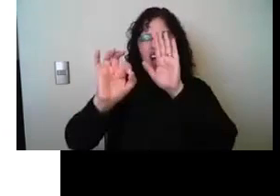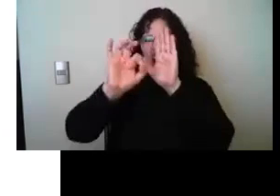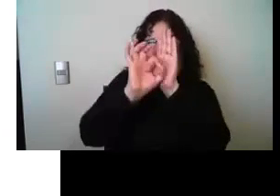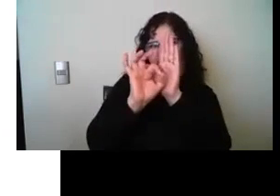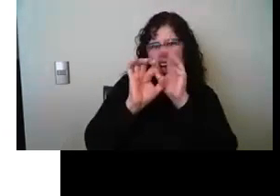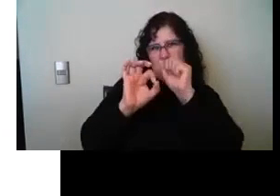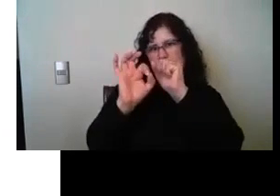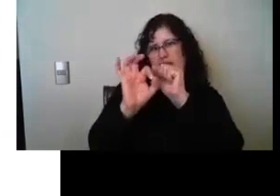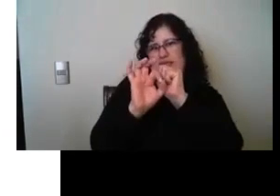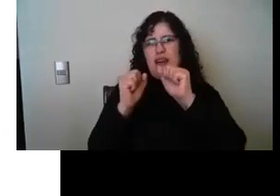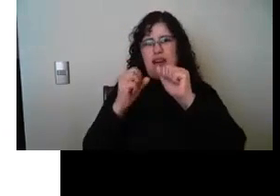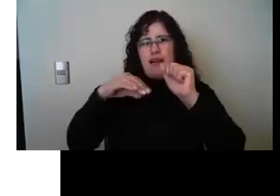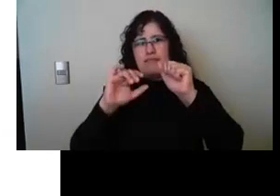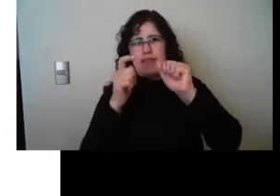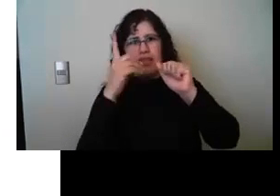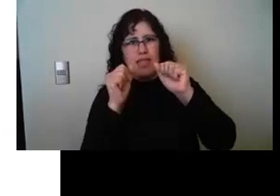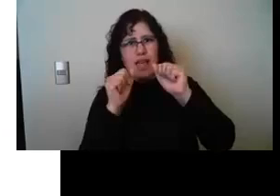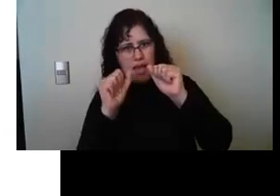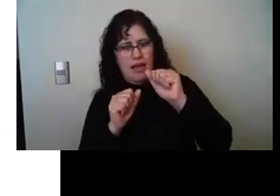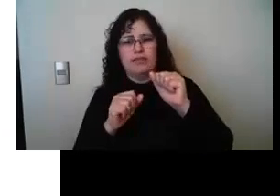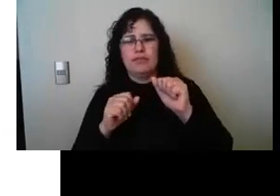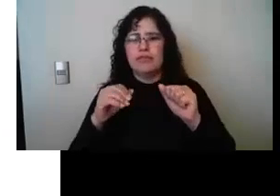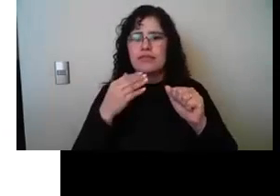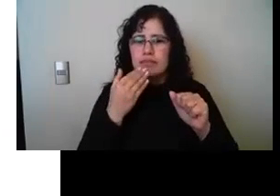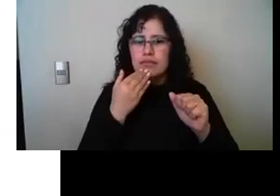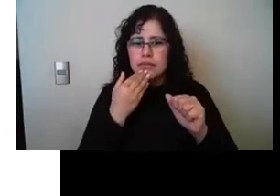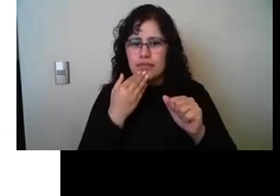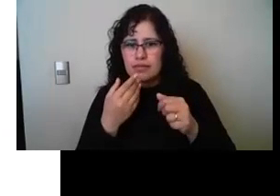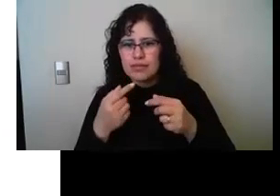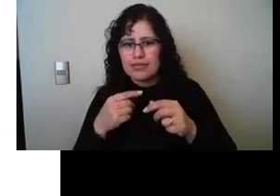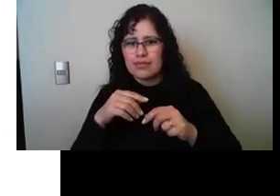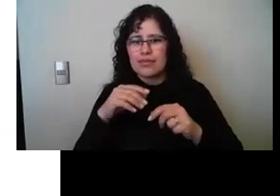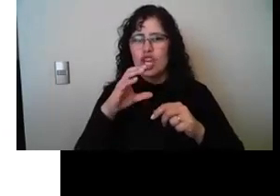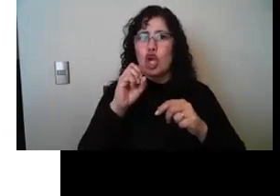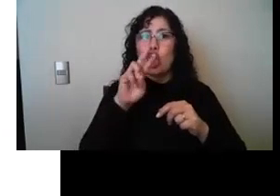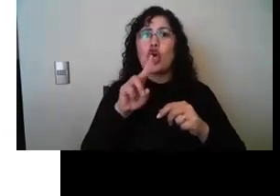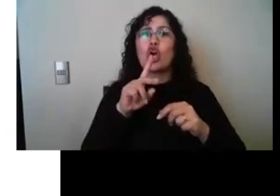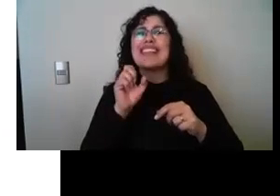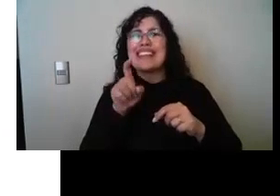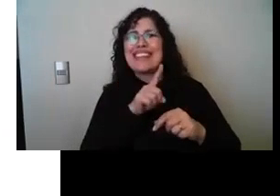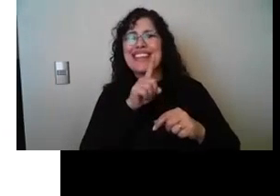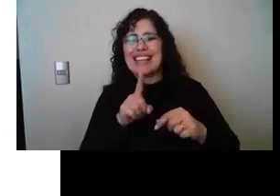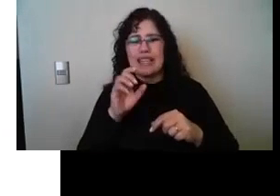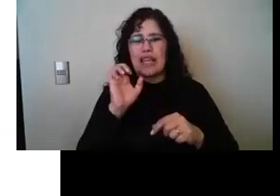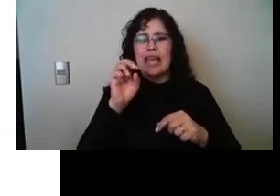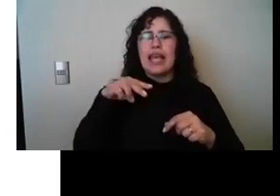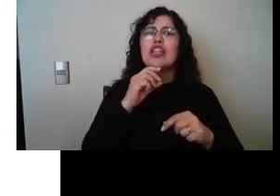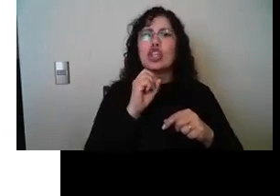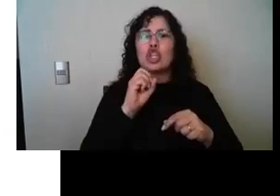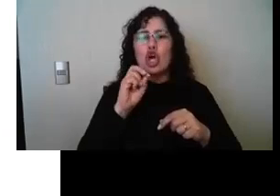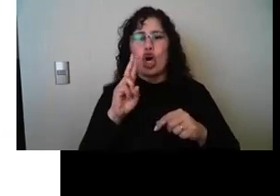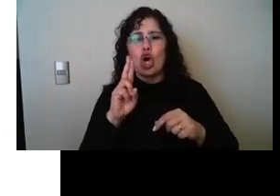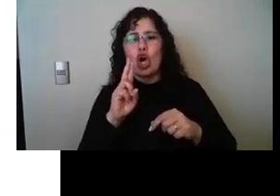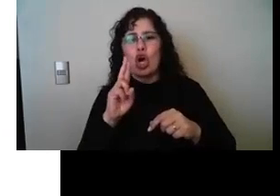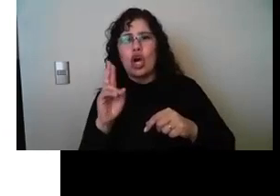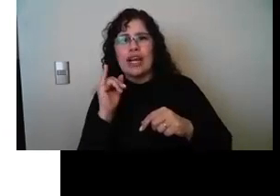córtex entorrinal. Todos estos elementos forman parte de esta área asociada al olfato. Y si